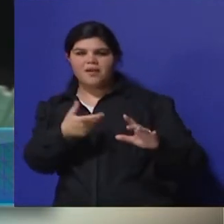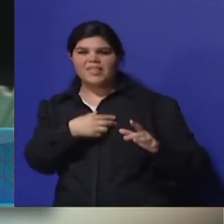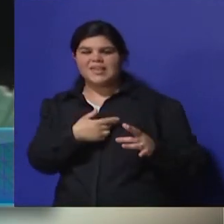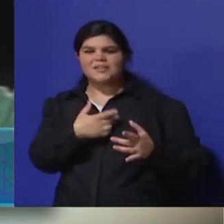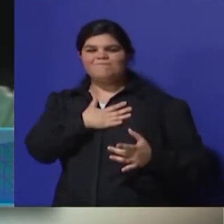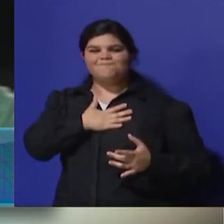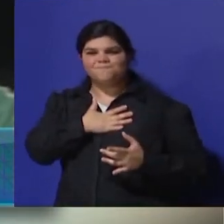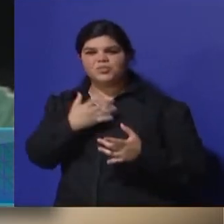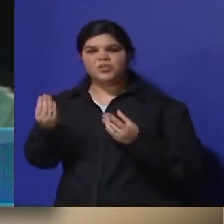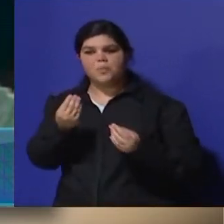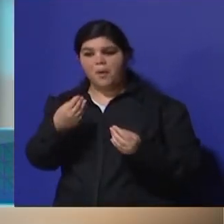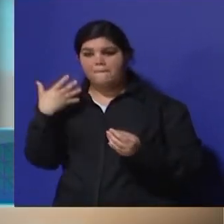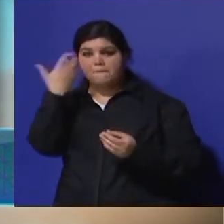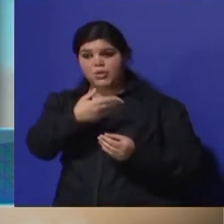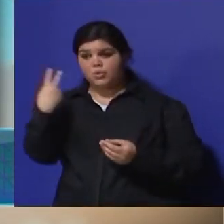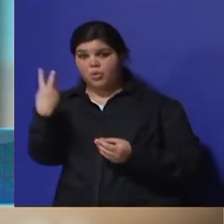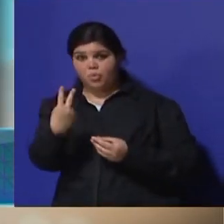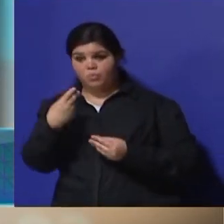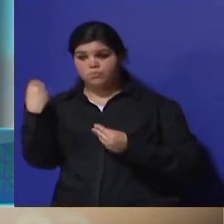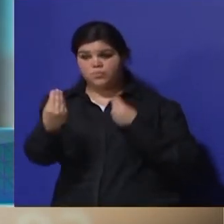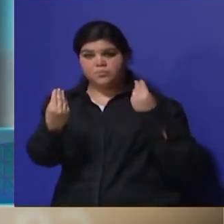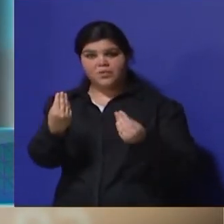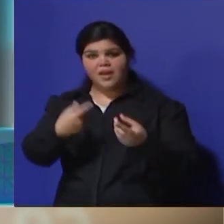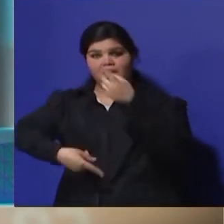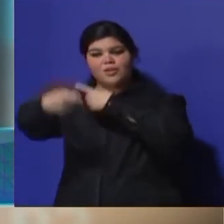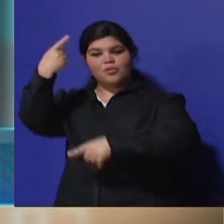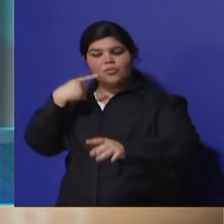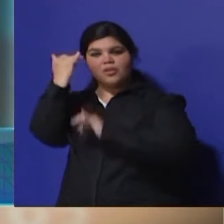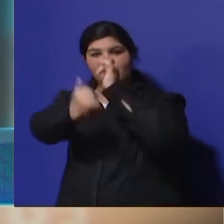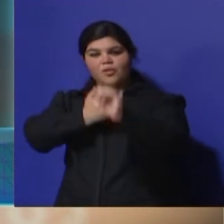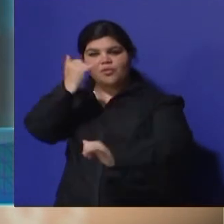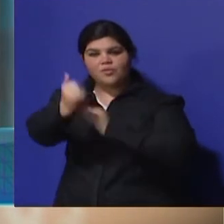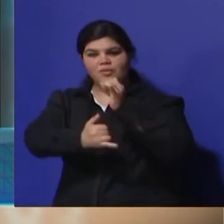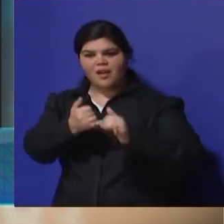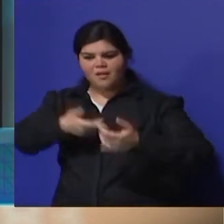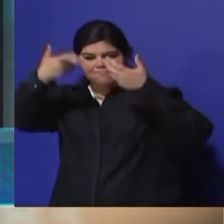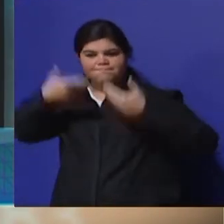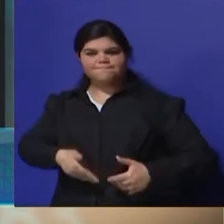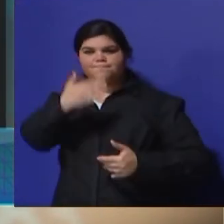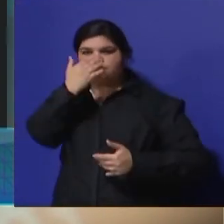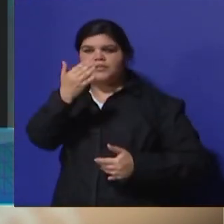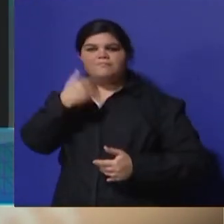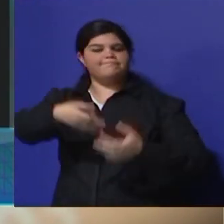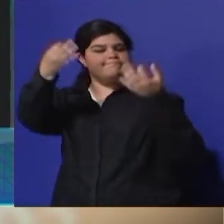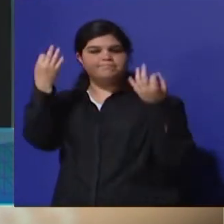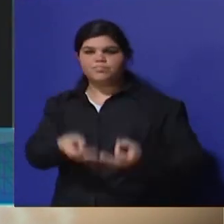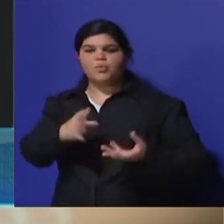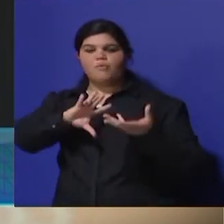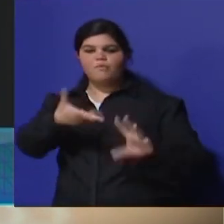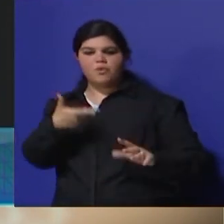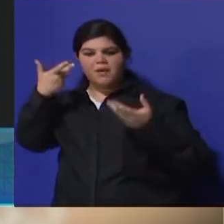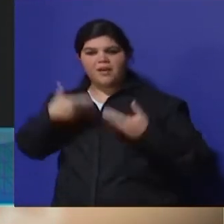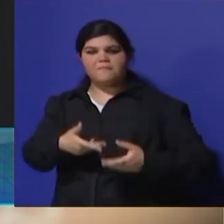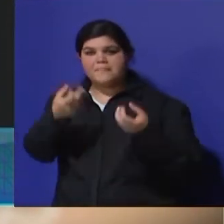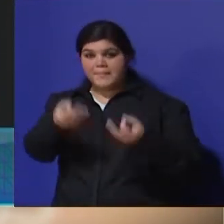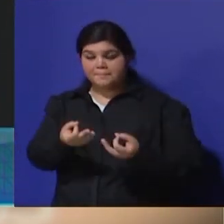personajes que van a estar armando una historia, poniendo el cuerpo al extremo, haciendo realmente uso del cuerpo como instrumento y una destreza